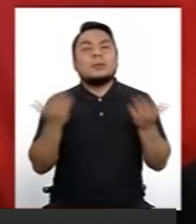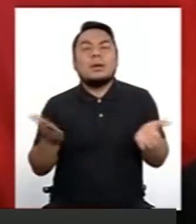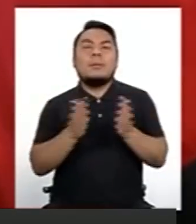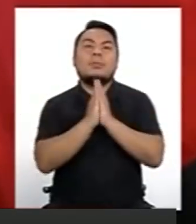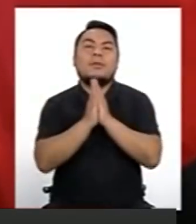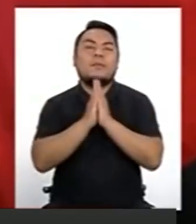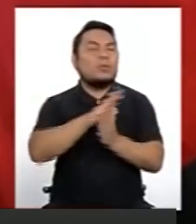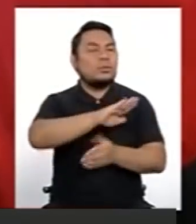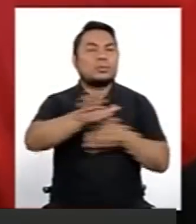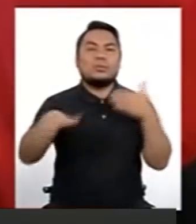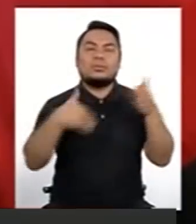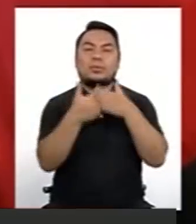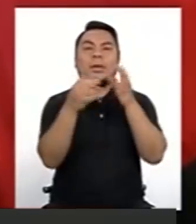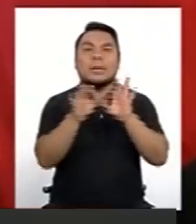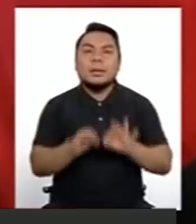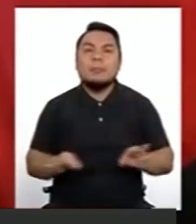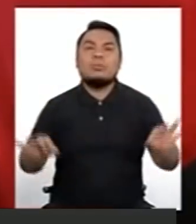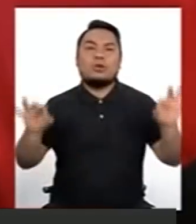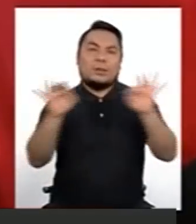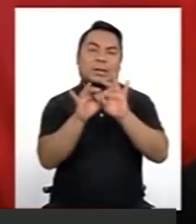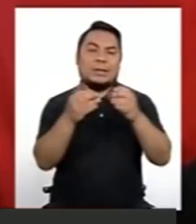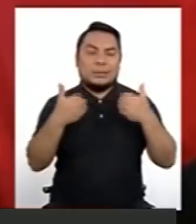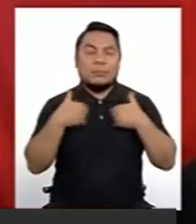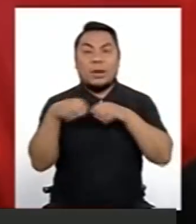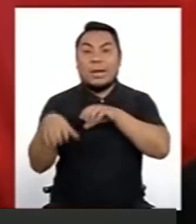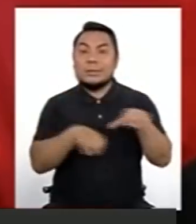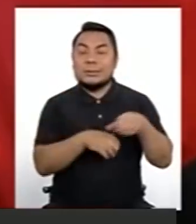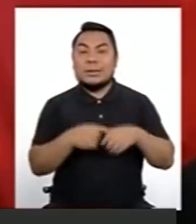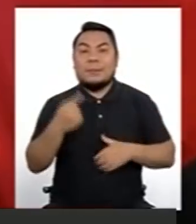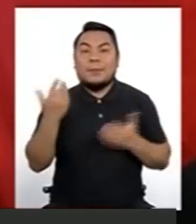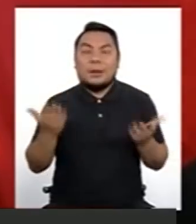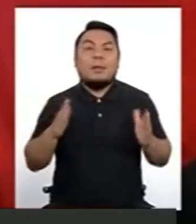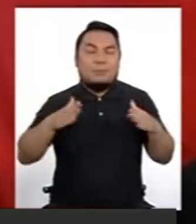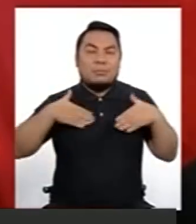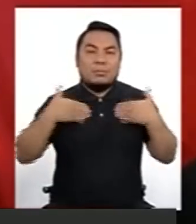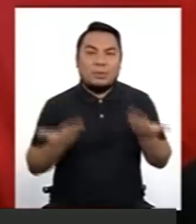todo lo importante que tenemos que hacer para poder evaluar.